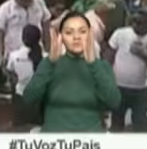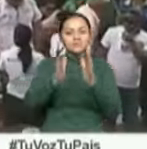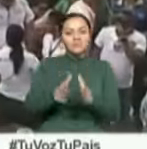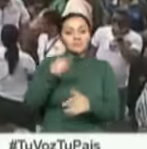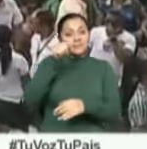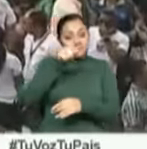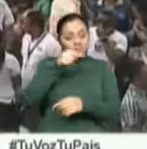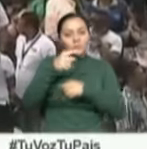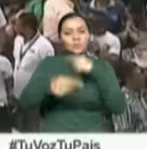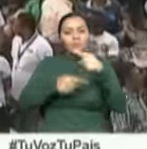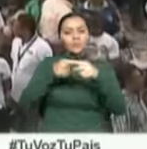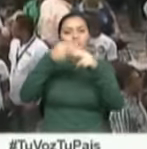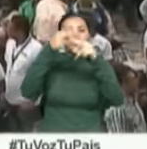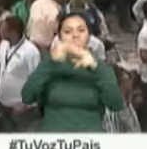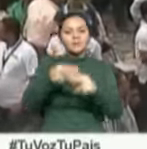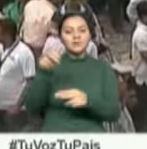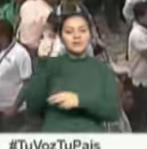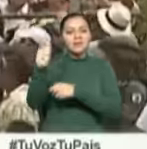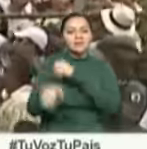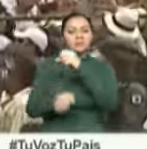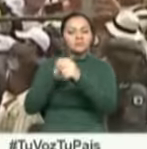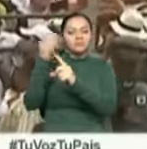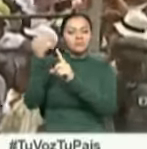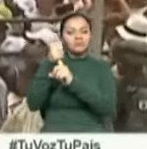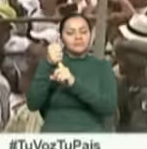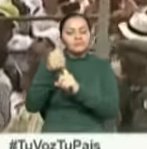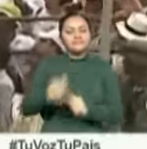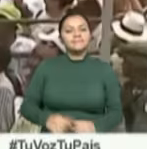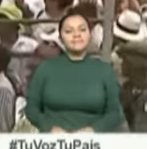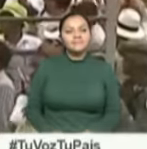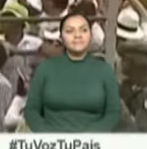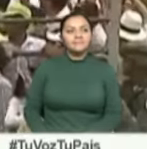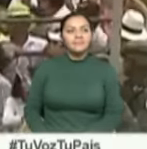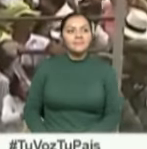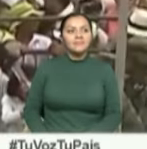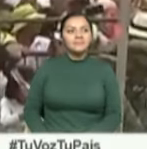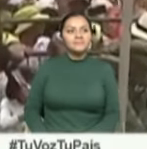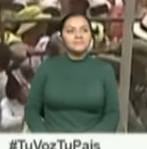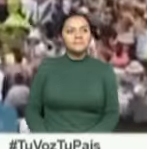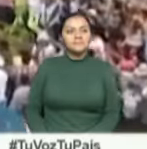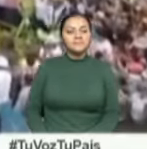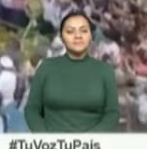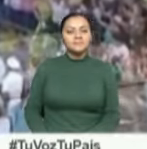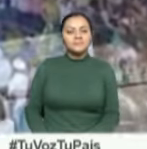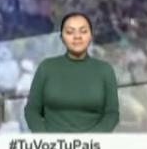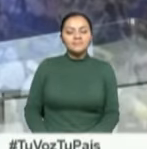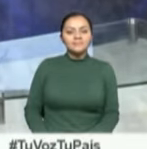la cual se ha denominado la década ganada. Caterine Morejón, Noticiero Ciudadano.